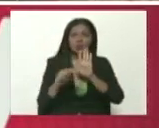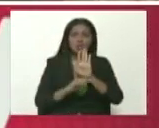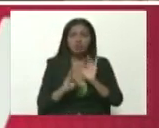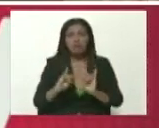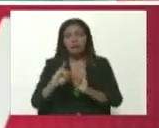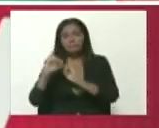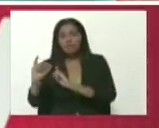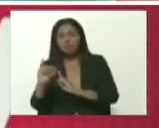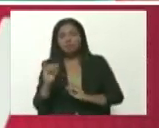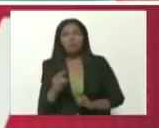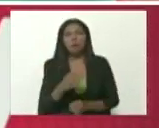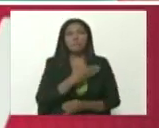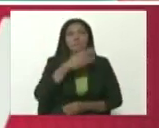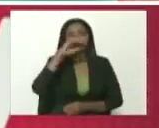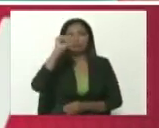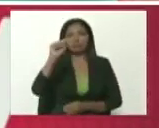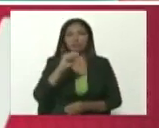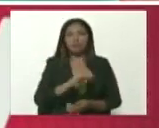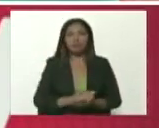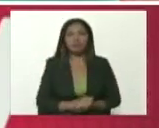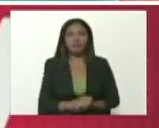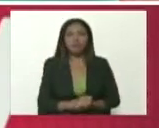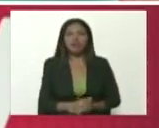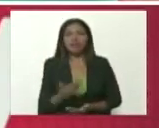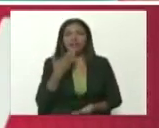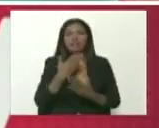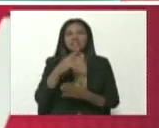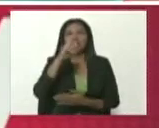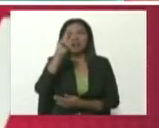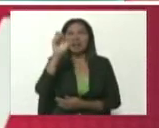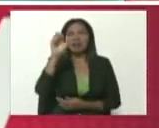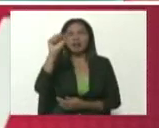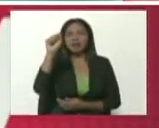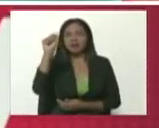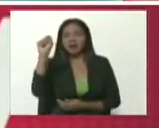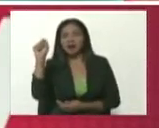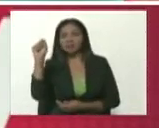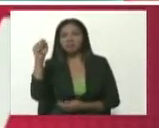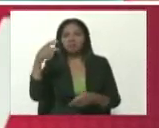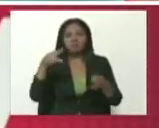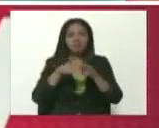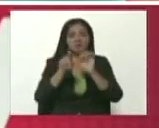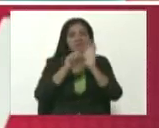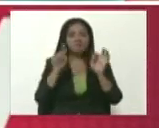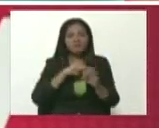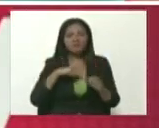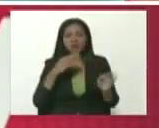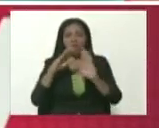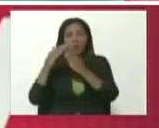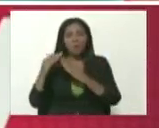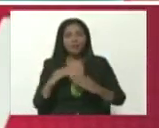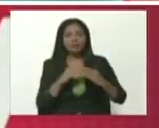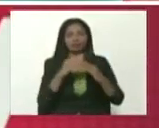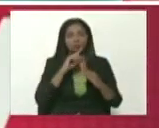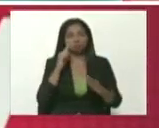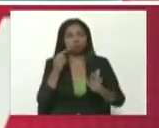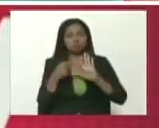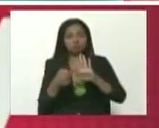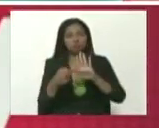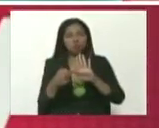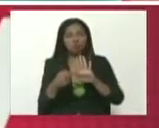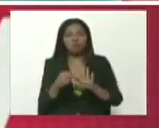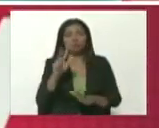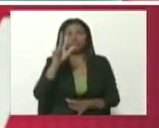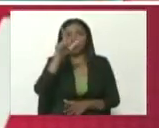usted, camarada presidente. Gracias al RAS, gracias a ese cara a cara que tenemos con la comunidad, detectamos 3 casos